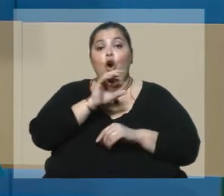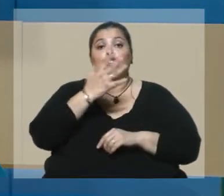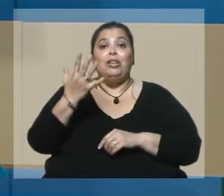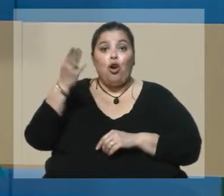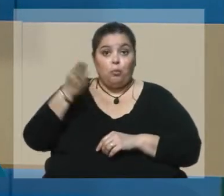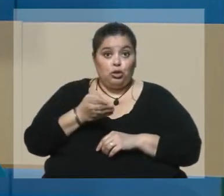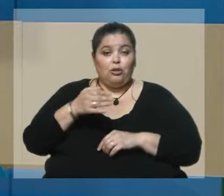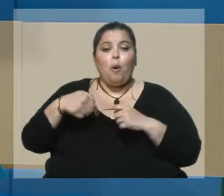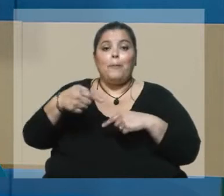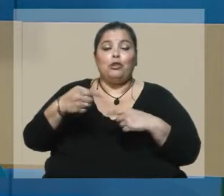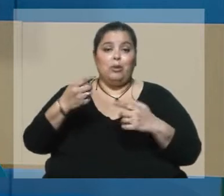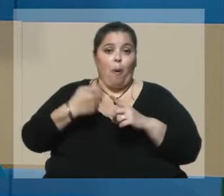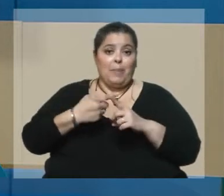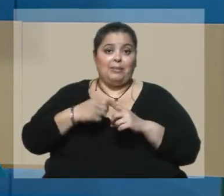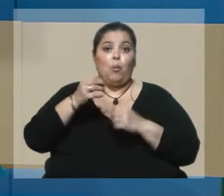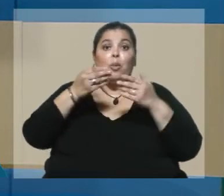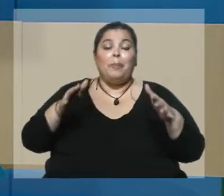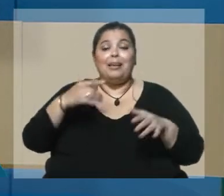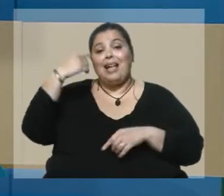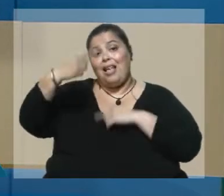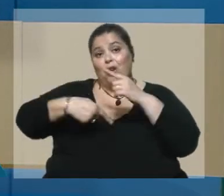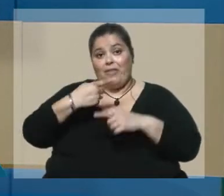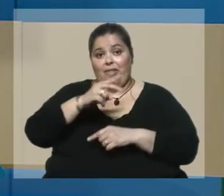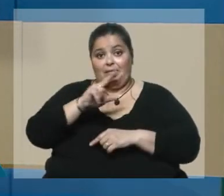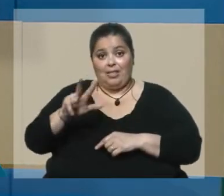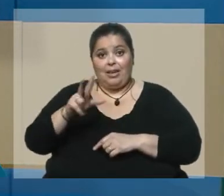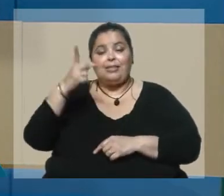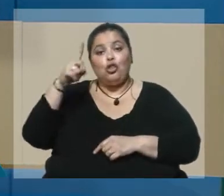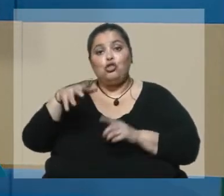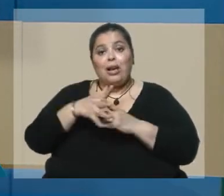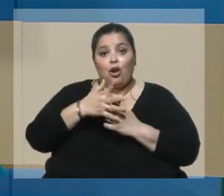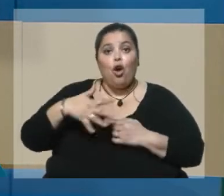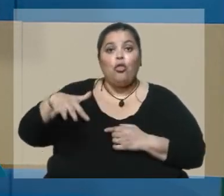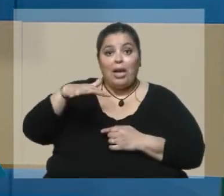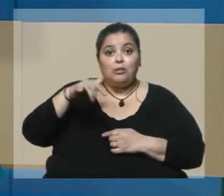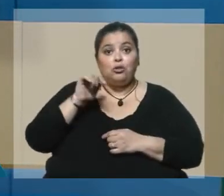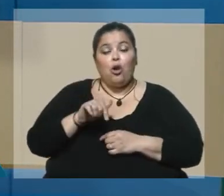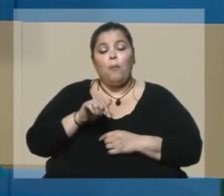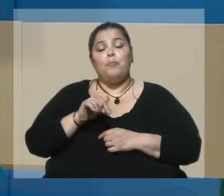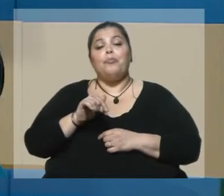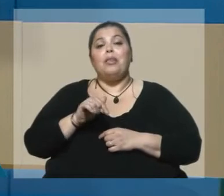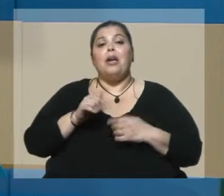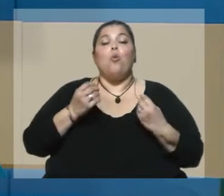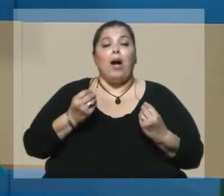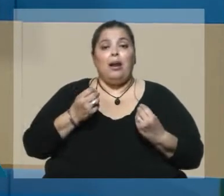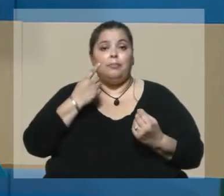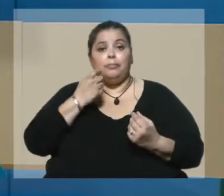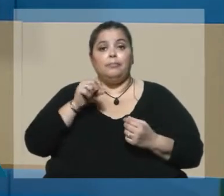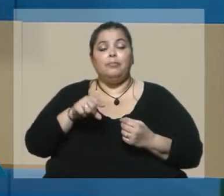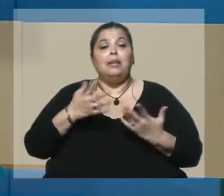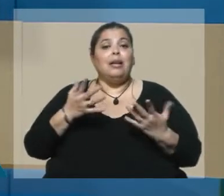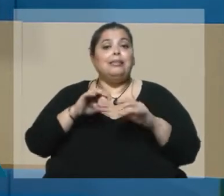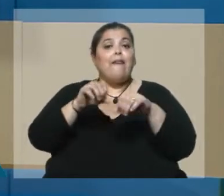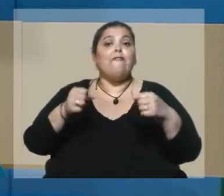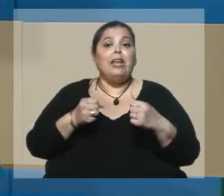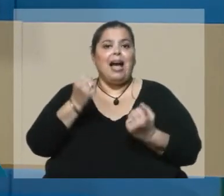en los próximos meses o inicio de 2023 y en ese contexto es que lo que se prevé es que se enfríe la economía de Estados